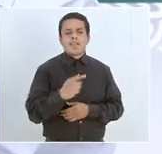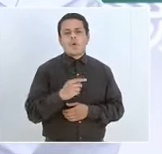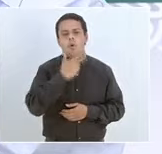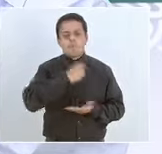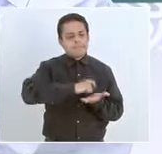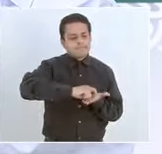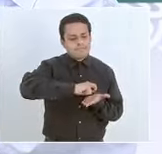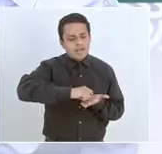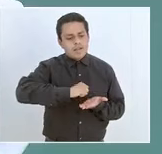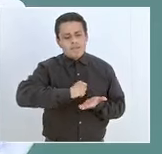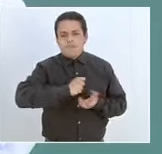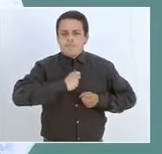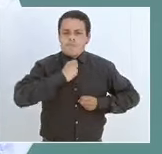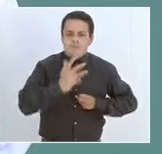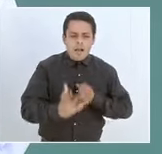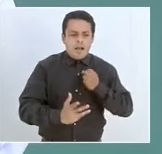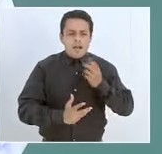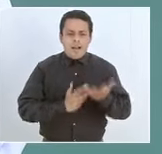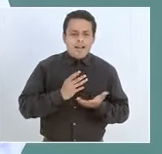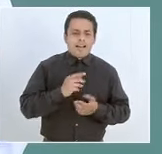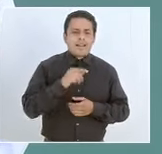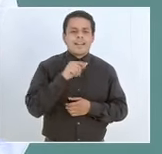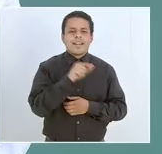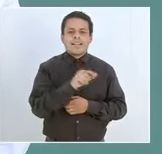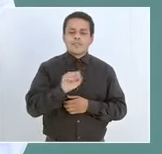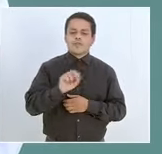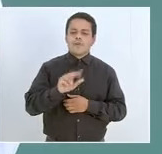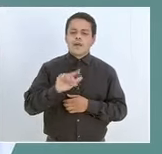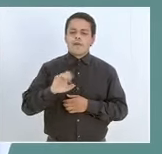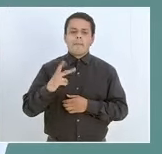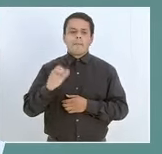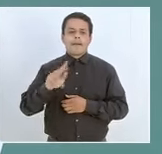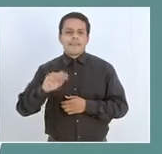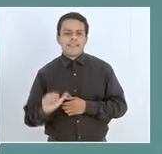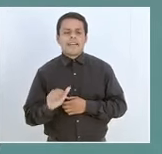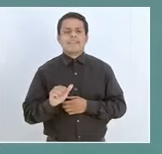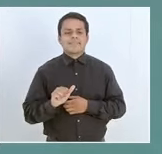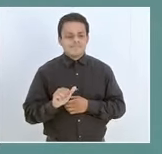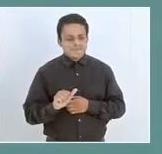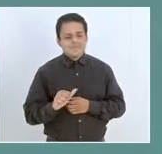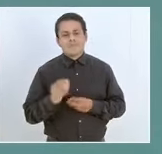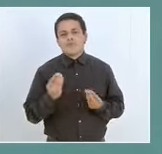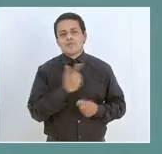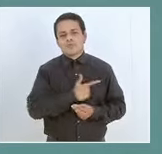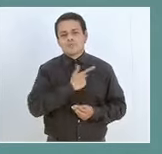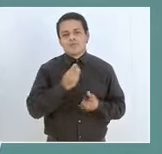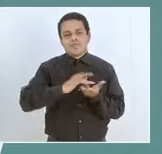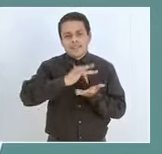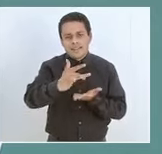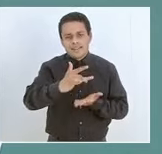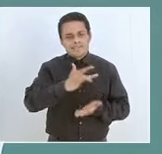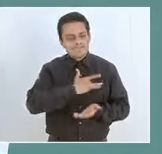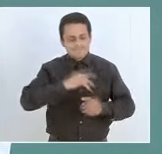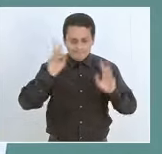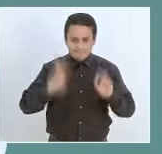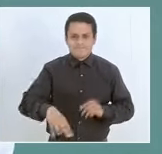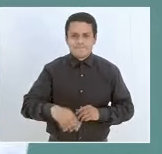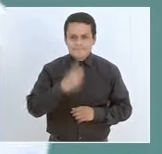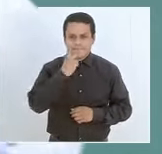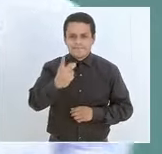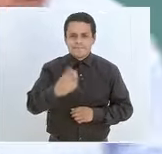de la suave patria. Dio mucho gusto, Muchas gracias de todo corazón.